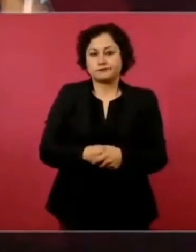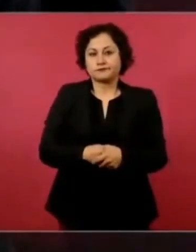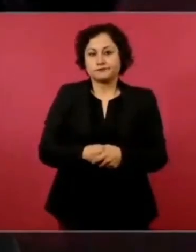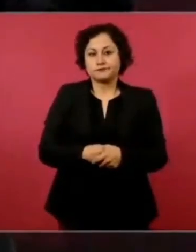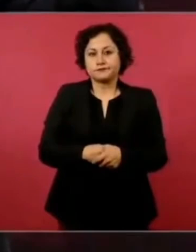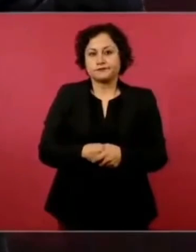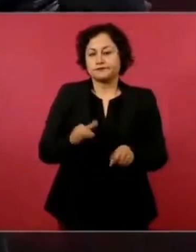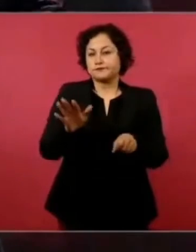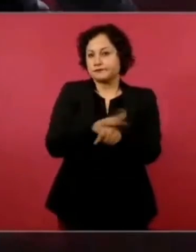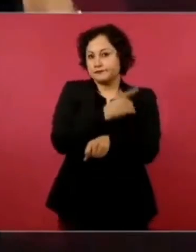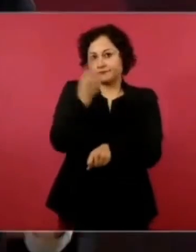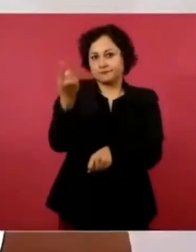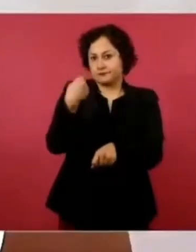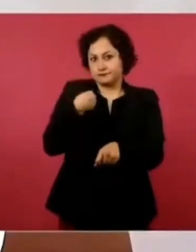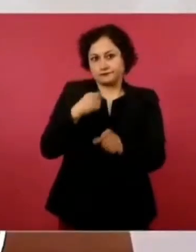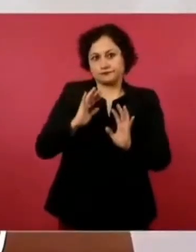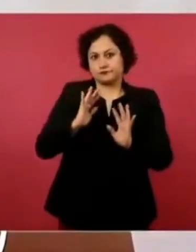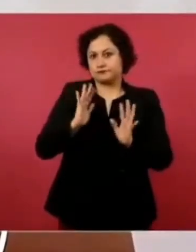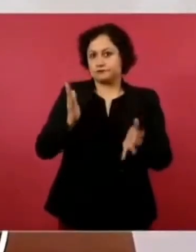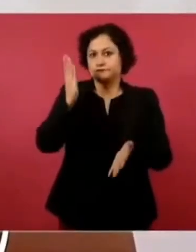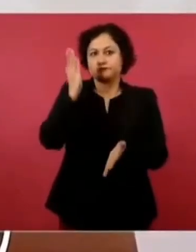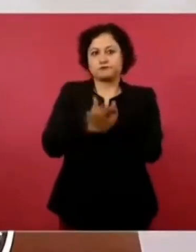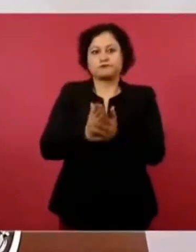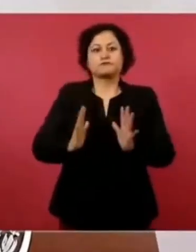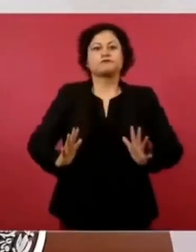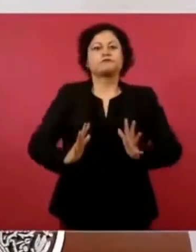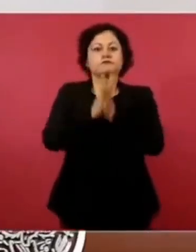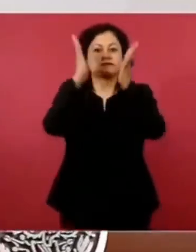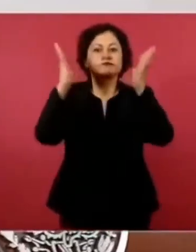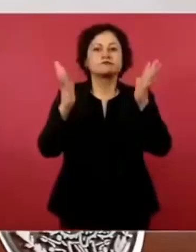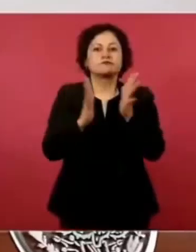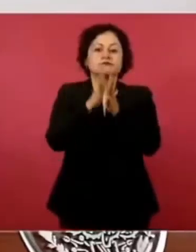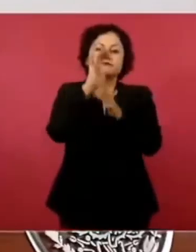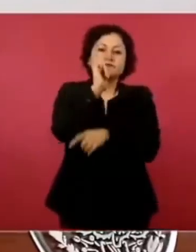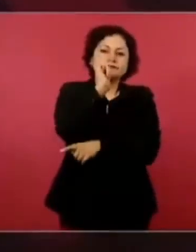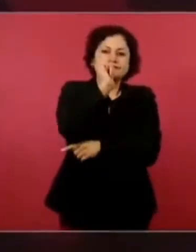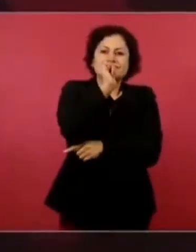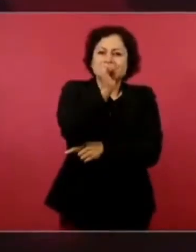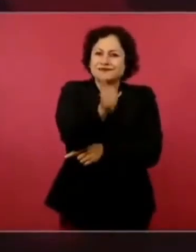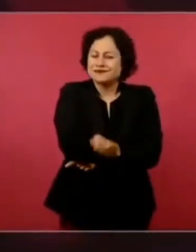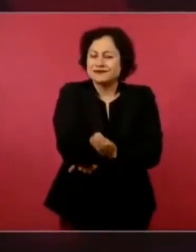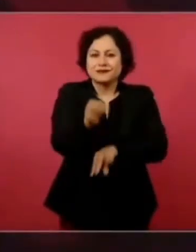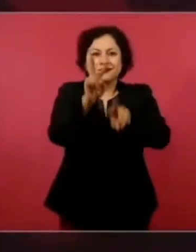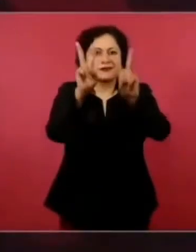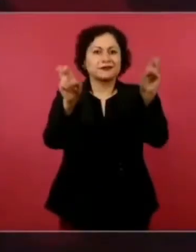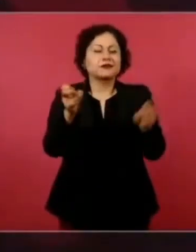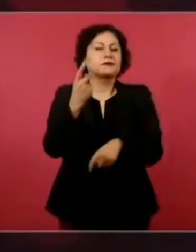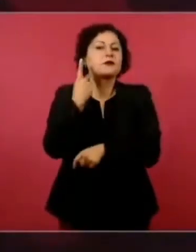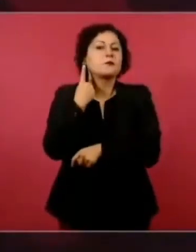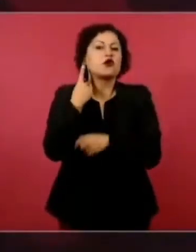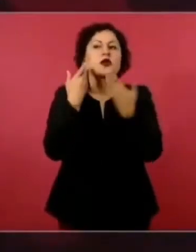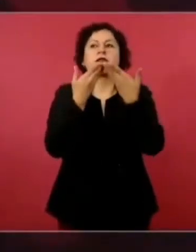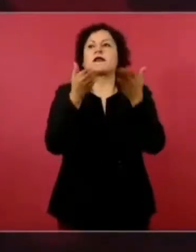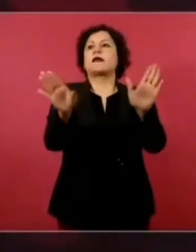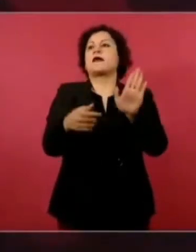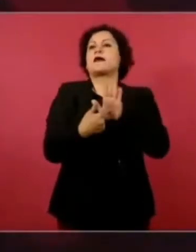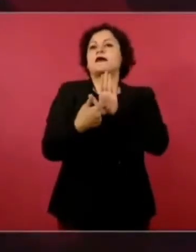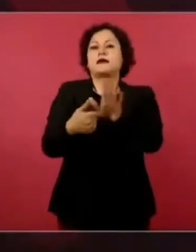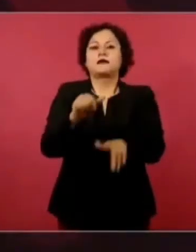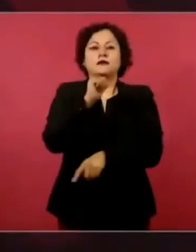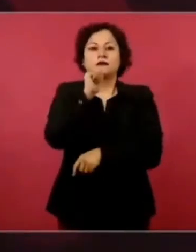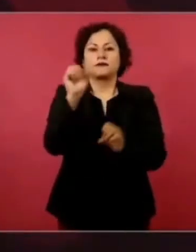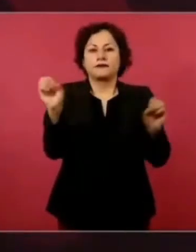porque ya no voy a participar en ninguna actividad pública política. Y lo